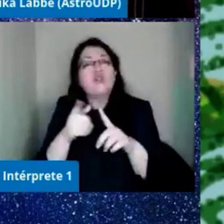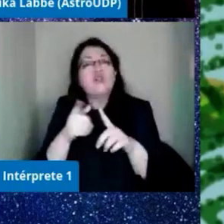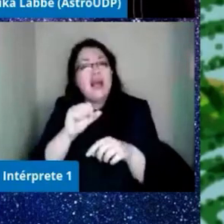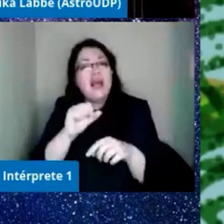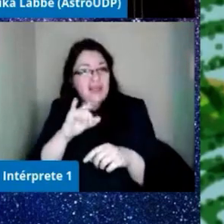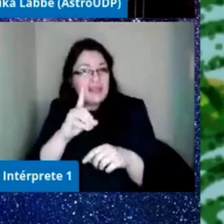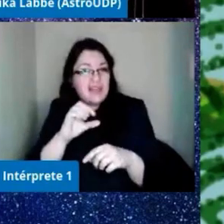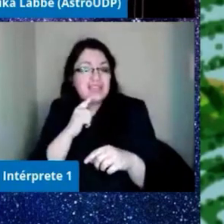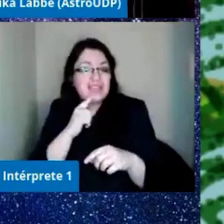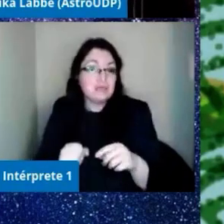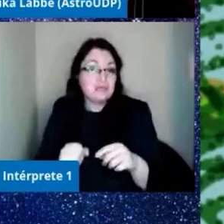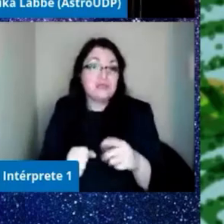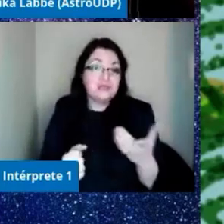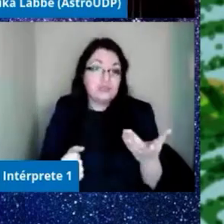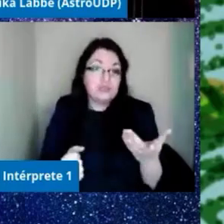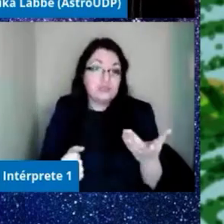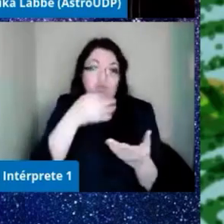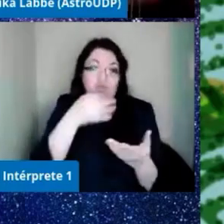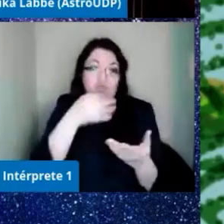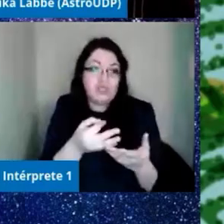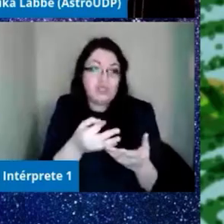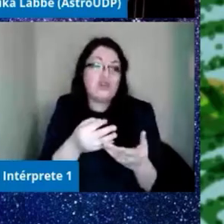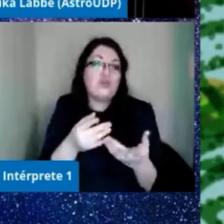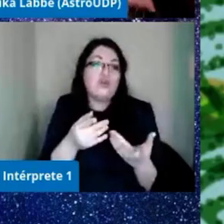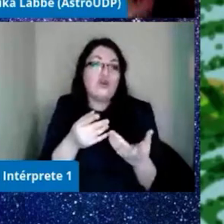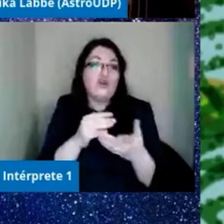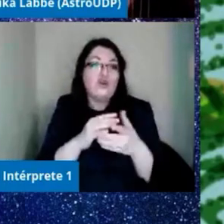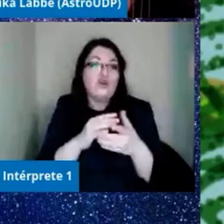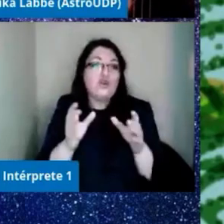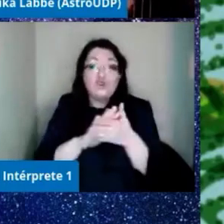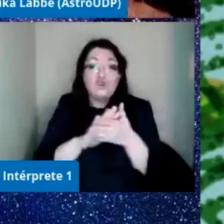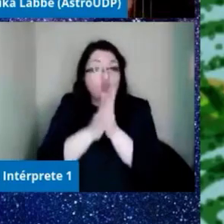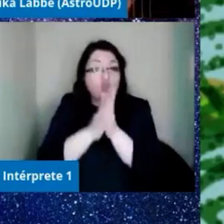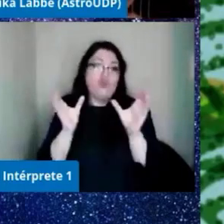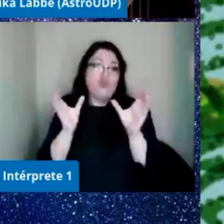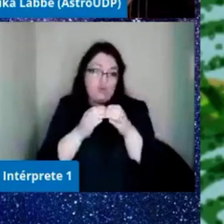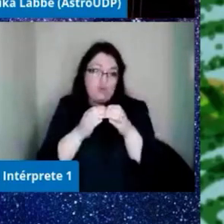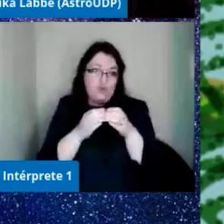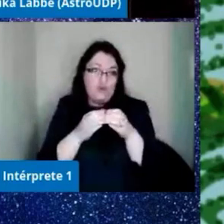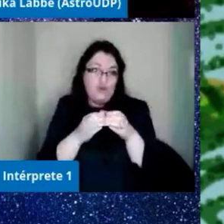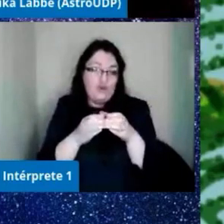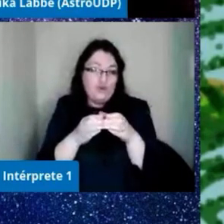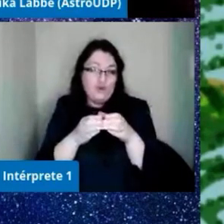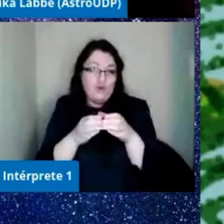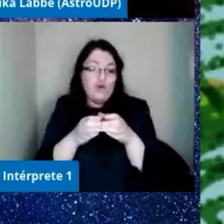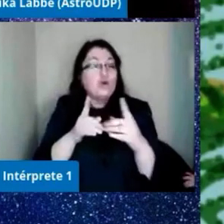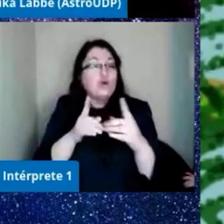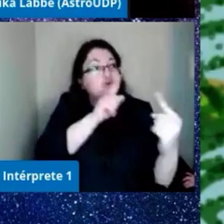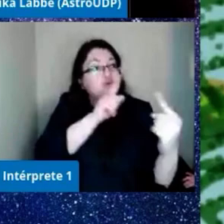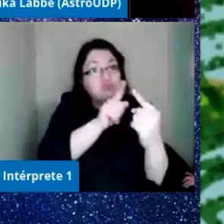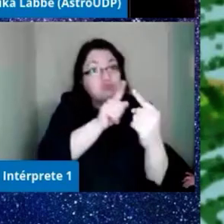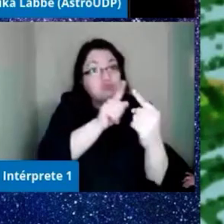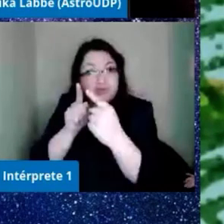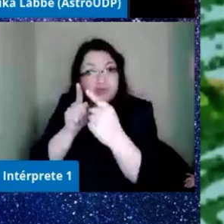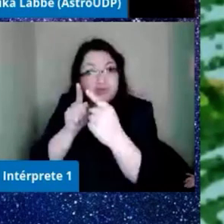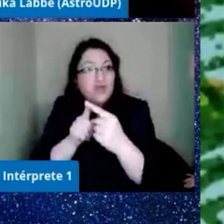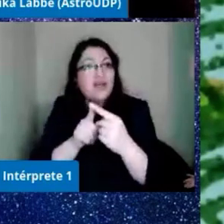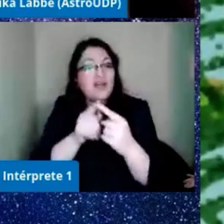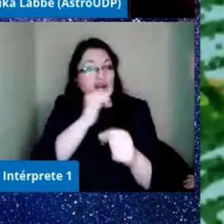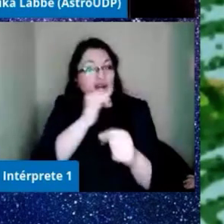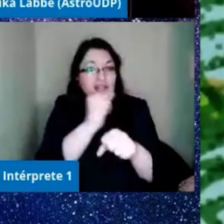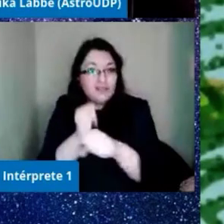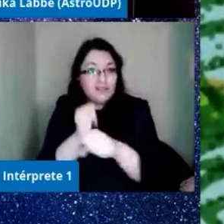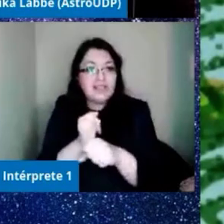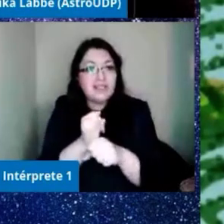O sea, yo estoy hablando, nos conectamos. Todo el grupo de astronomía inclusiva se conectaron algunos con esas instituciones, nosotros en particular con el proyecto